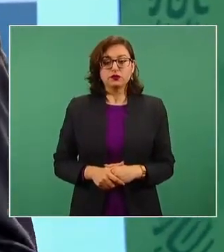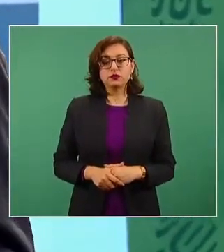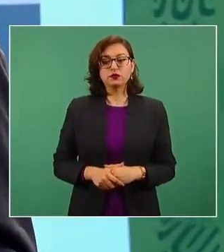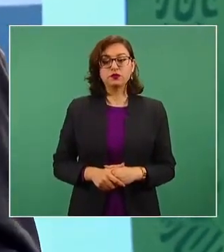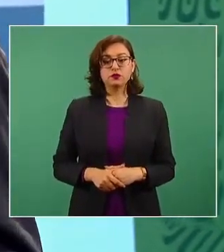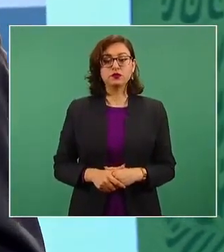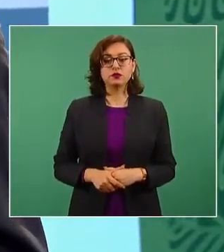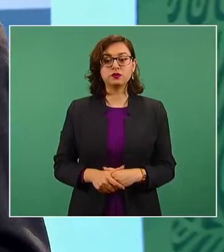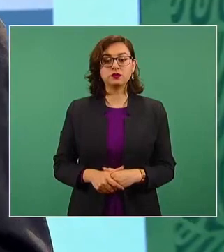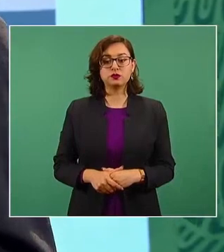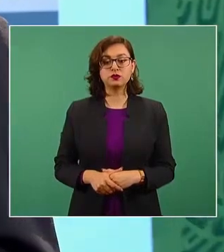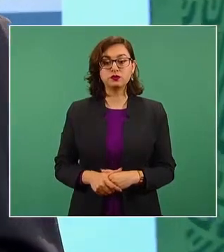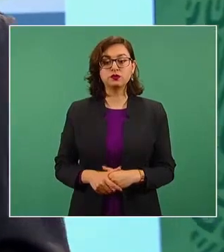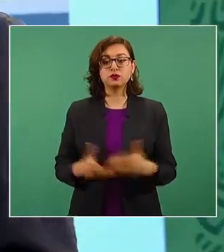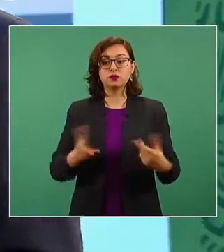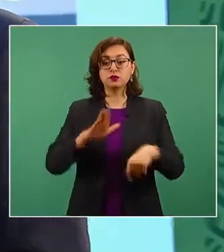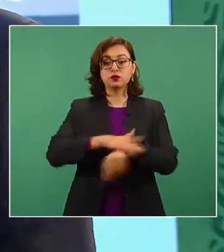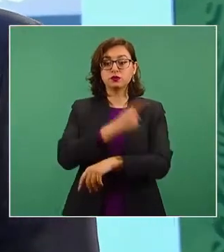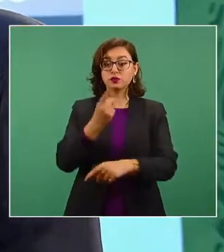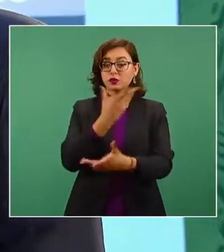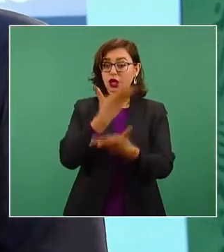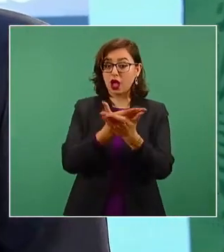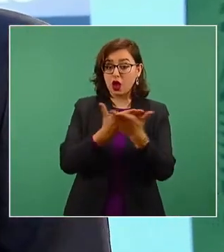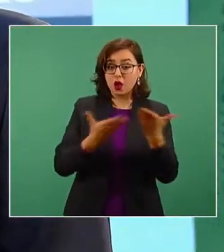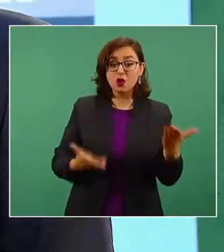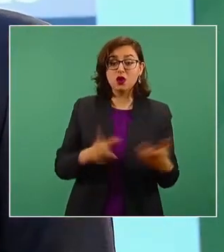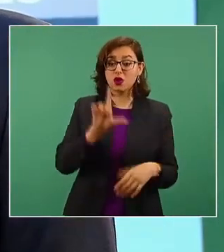actual es libre,